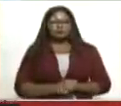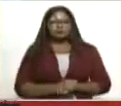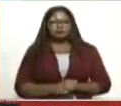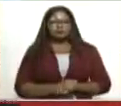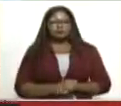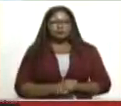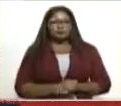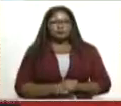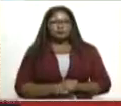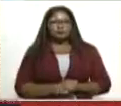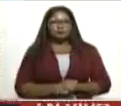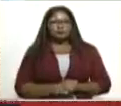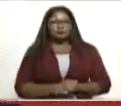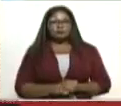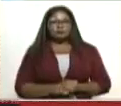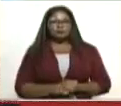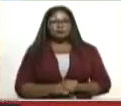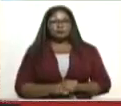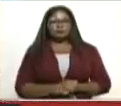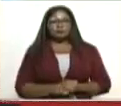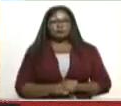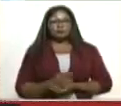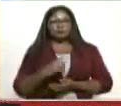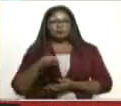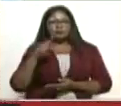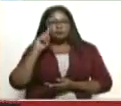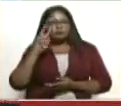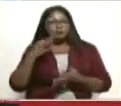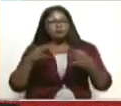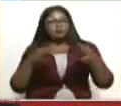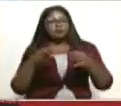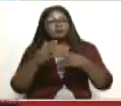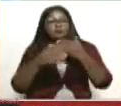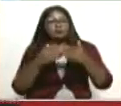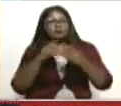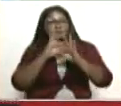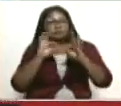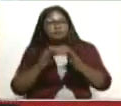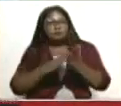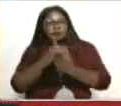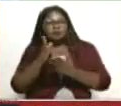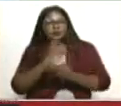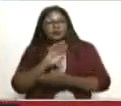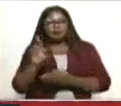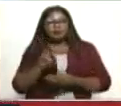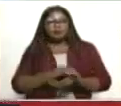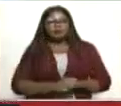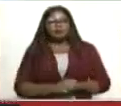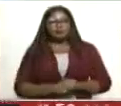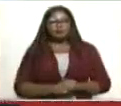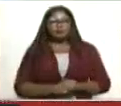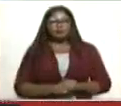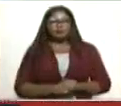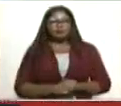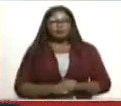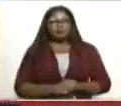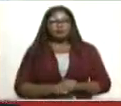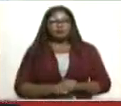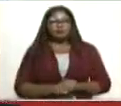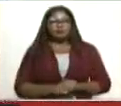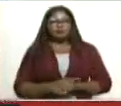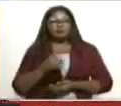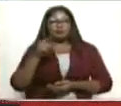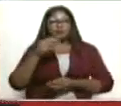humanos, con la naturaleza y con las leyes de la República. Deberán ser maquetas